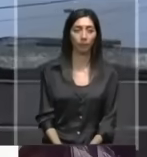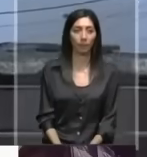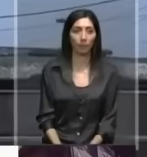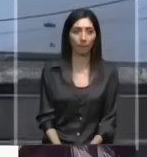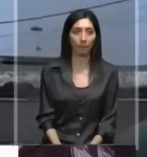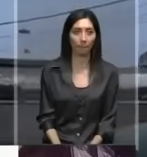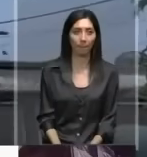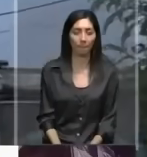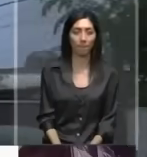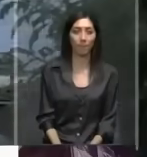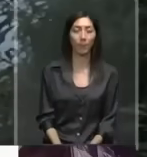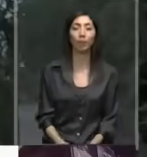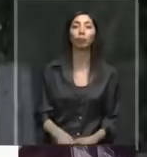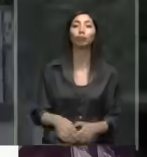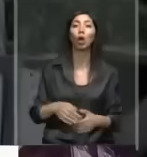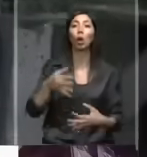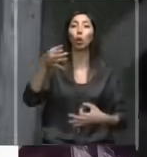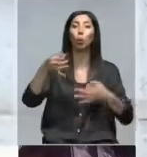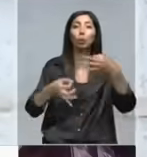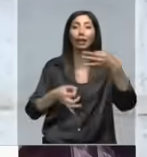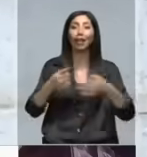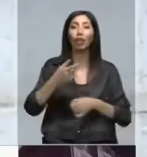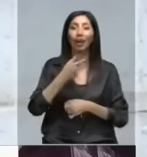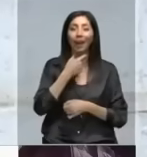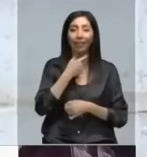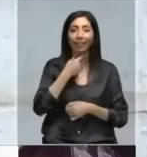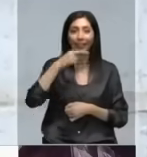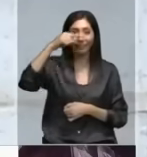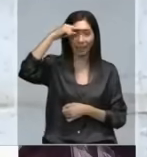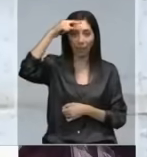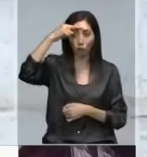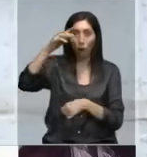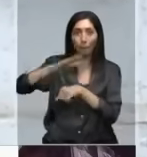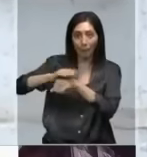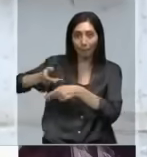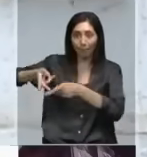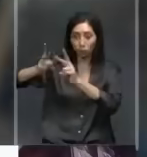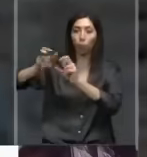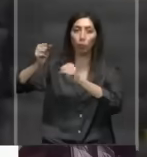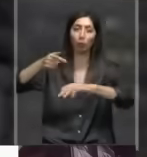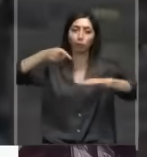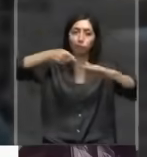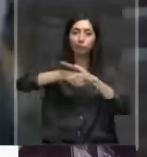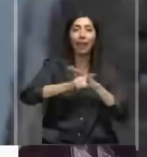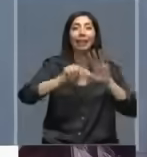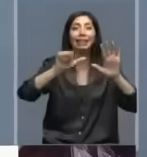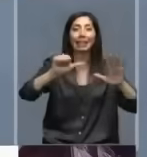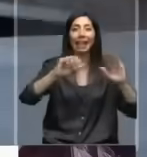Con la autorización del juzgado de garantía de San Antonio se pudo efectuar un allanamiento en 6 domicilios.